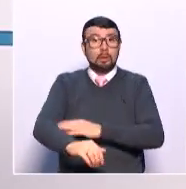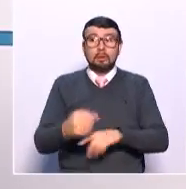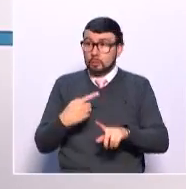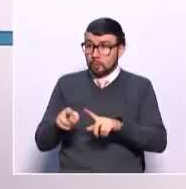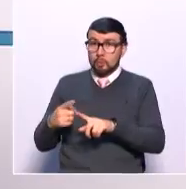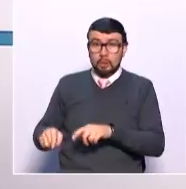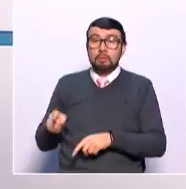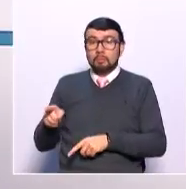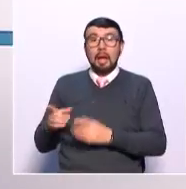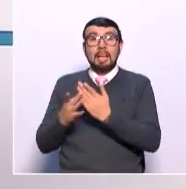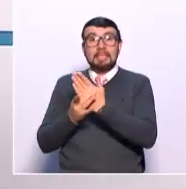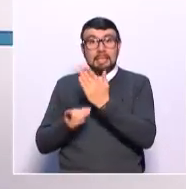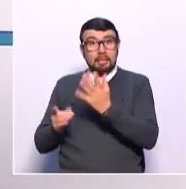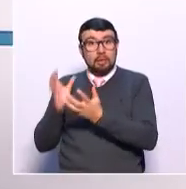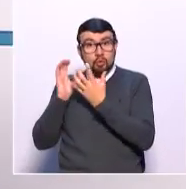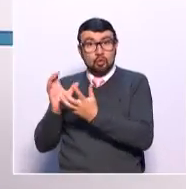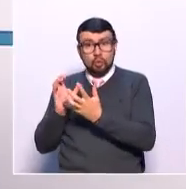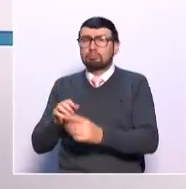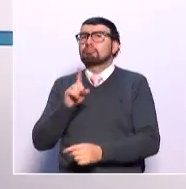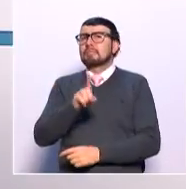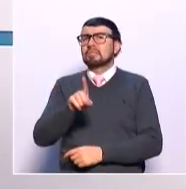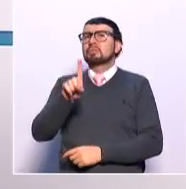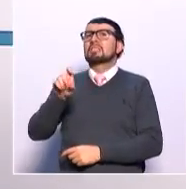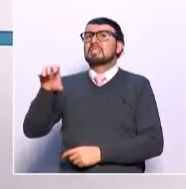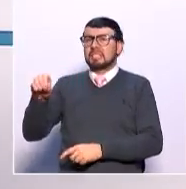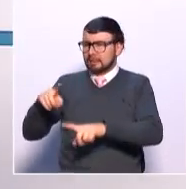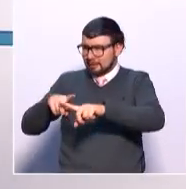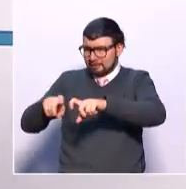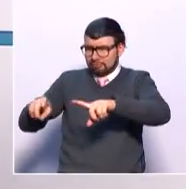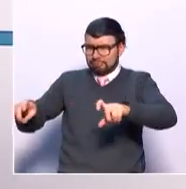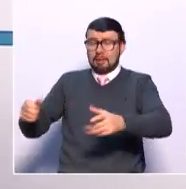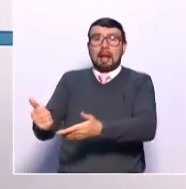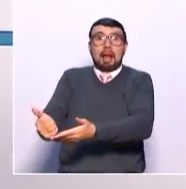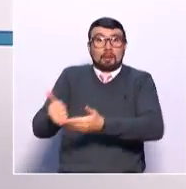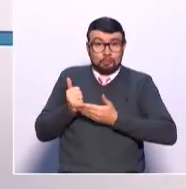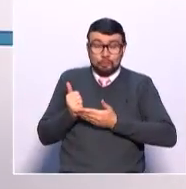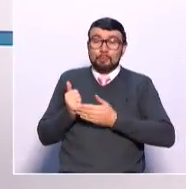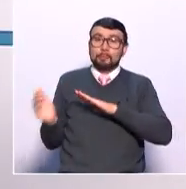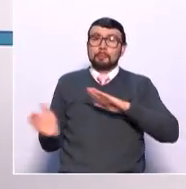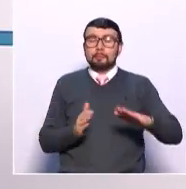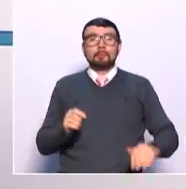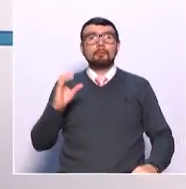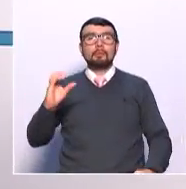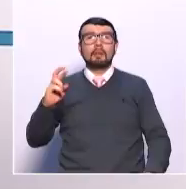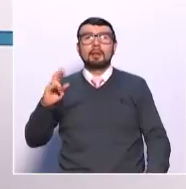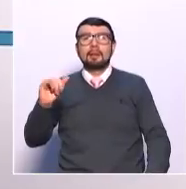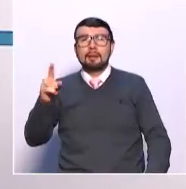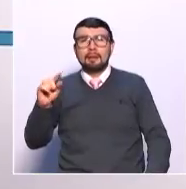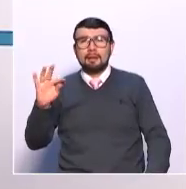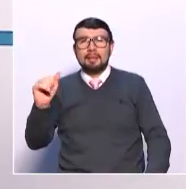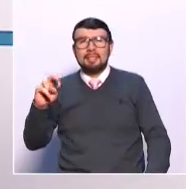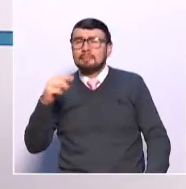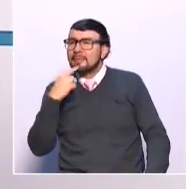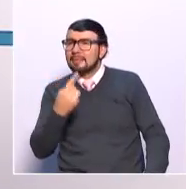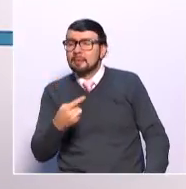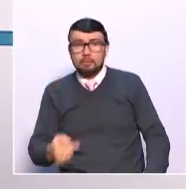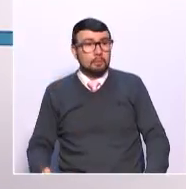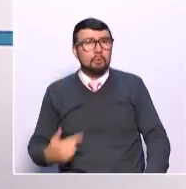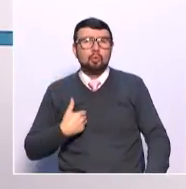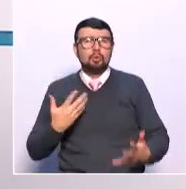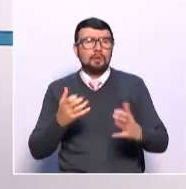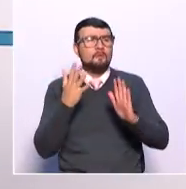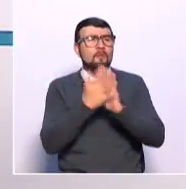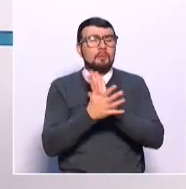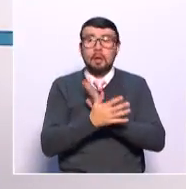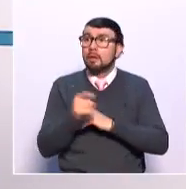comprobadas del aceite de coco tanto en el cuerpo internamente como externamente cristian camilo pero quisiera comentarle mi esposa